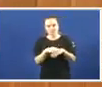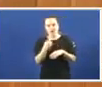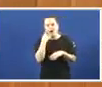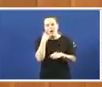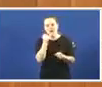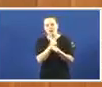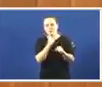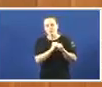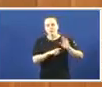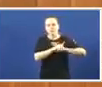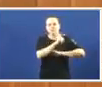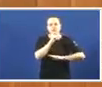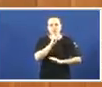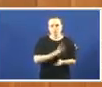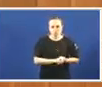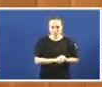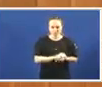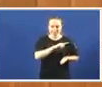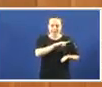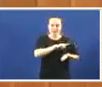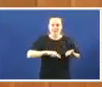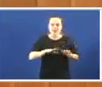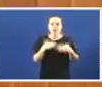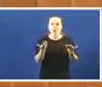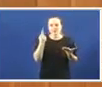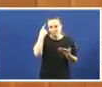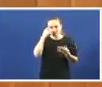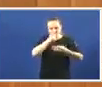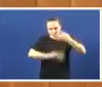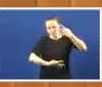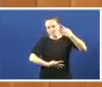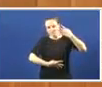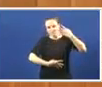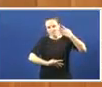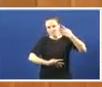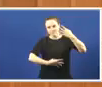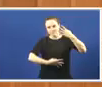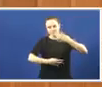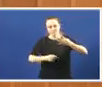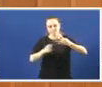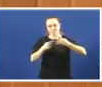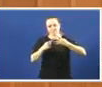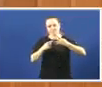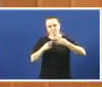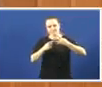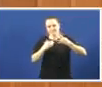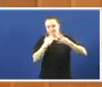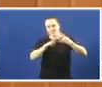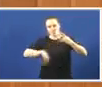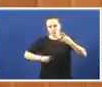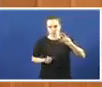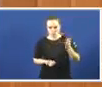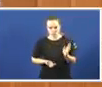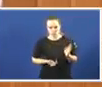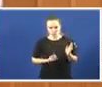das comunidades autónomas. E sabe que posición ocupamos, señor Martínez? Os penúltimos pola cola.